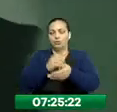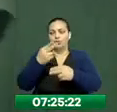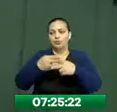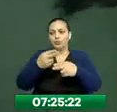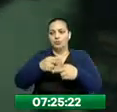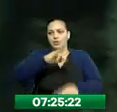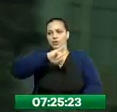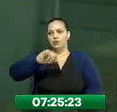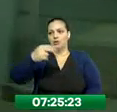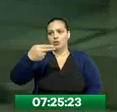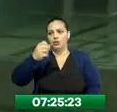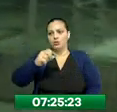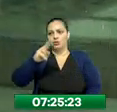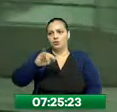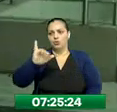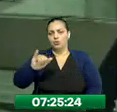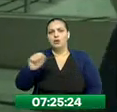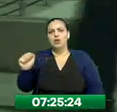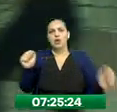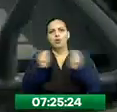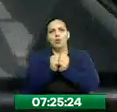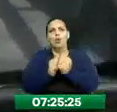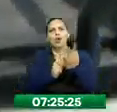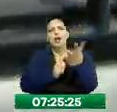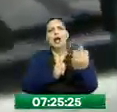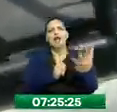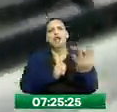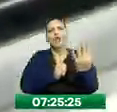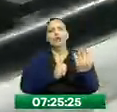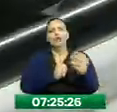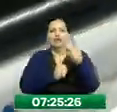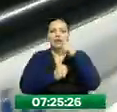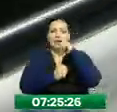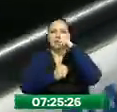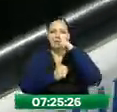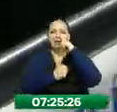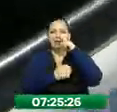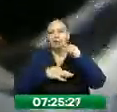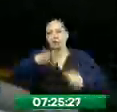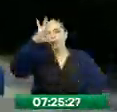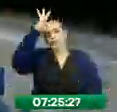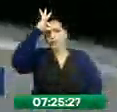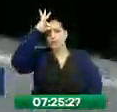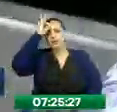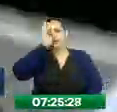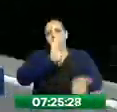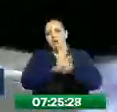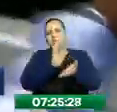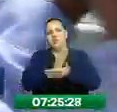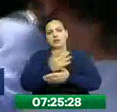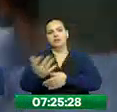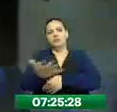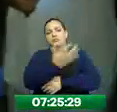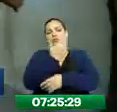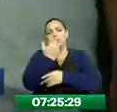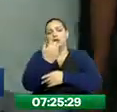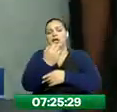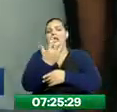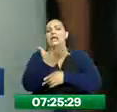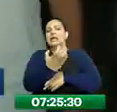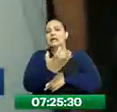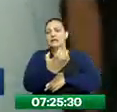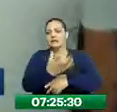otros 14 funcionarios del hospital de Lix, vinculados a las adquisiciones y compras públicas. Deben buscar